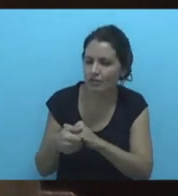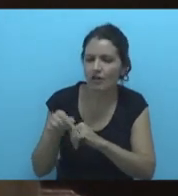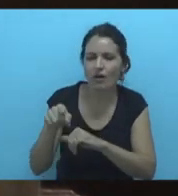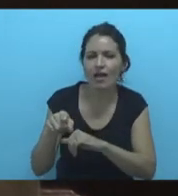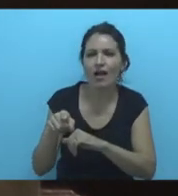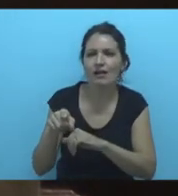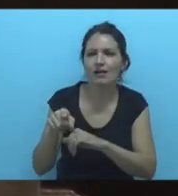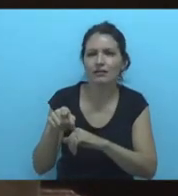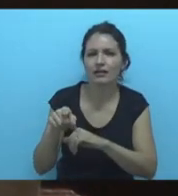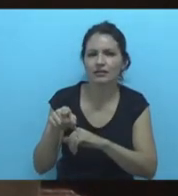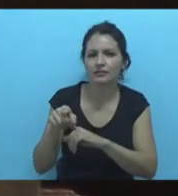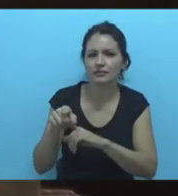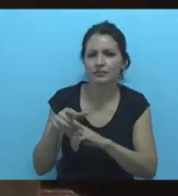Evazo,